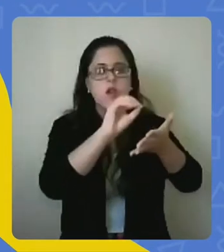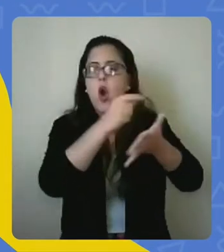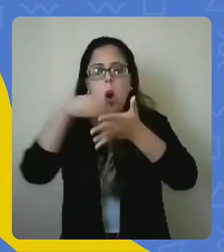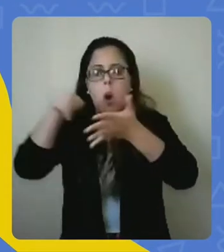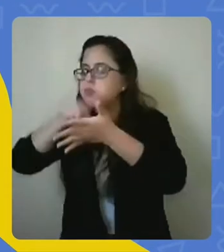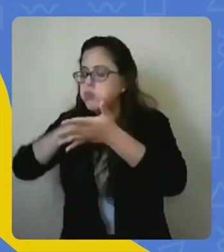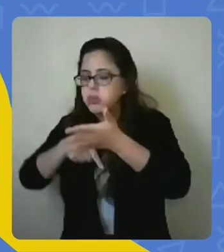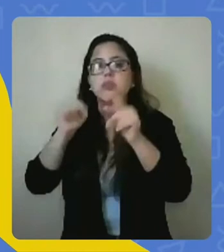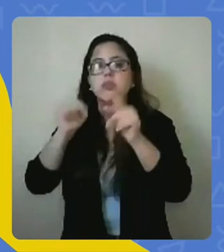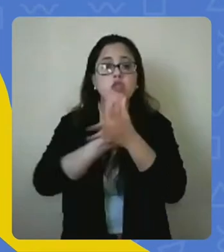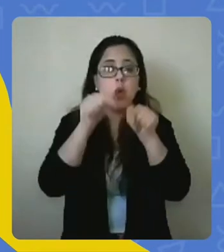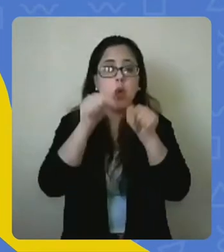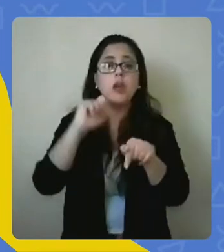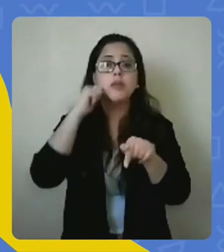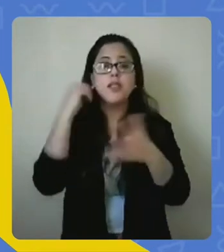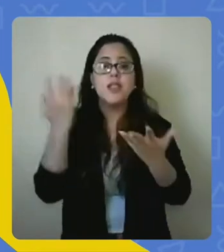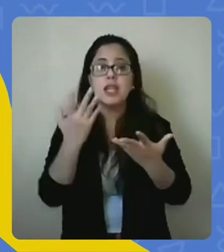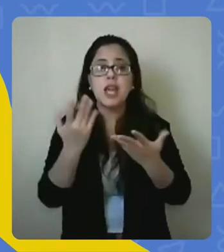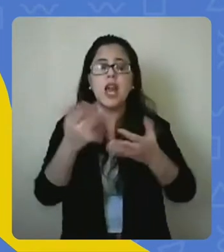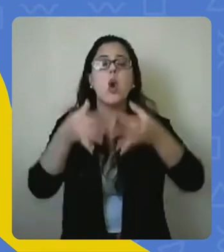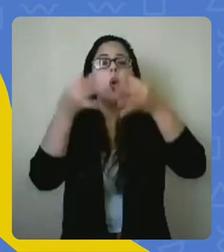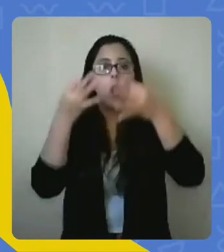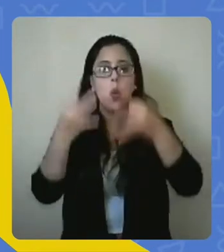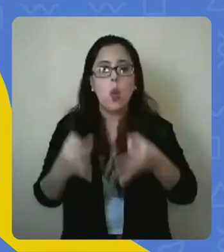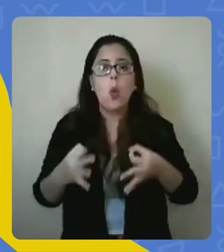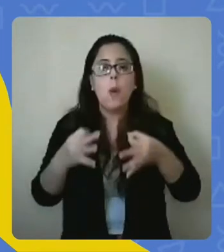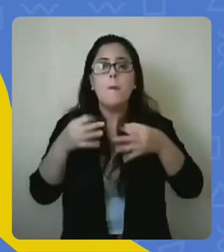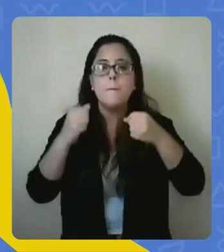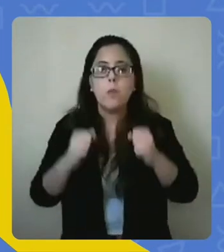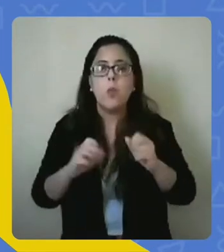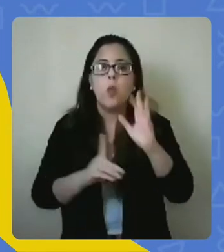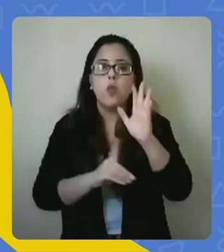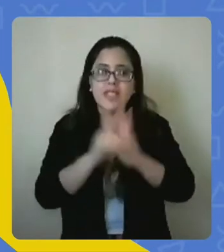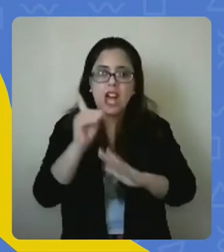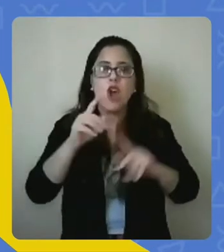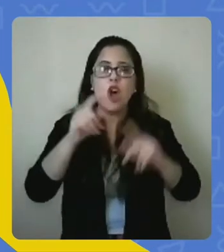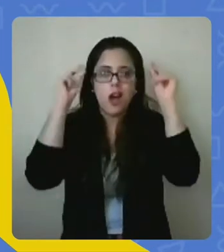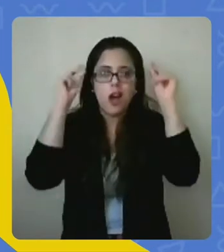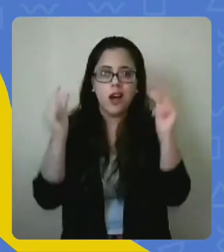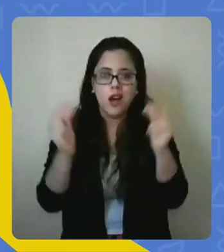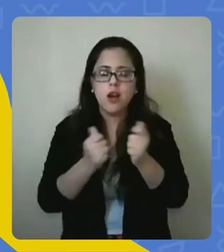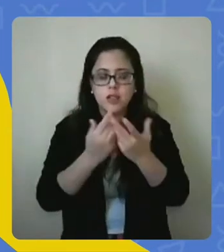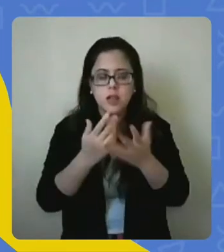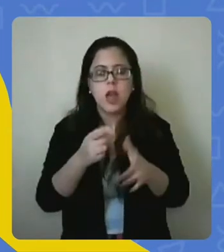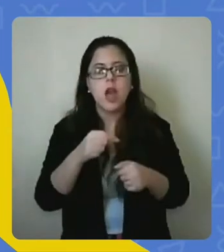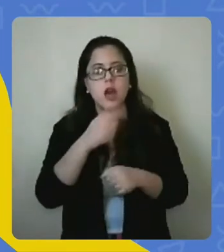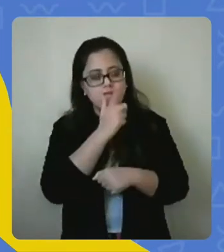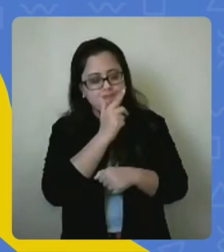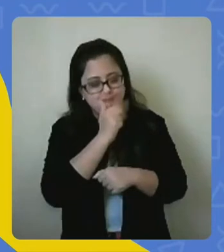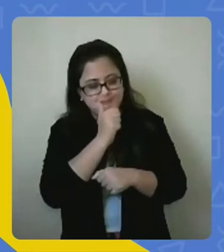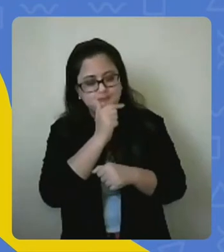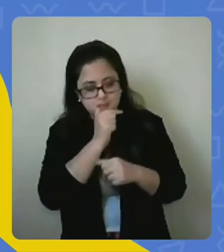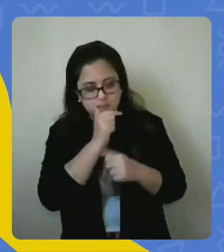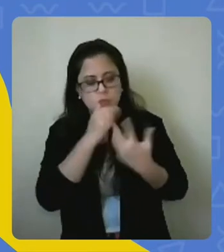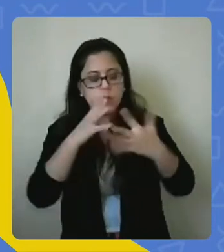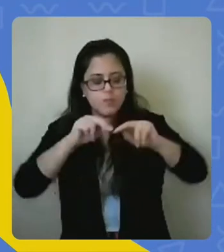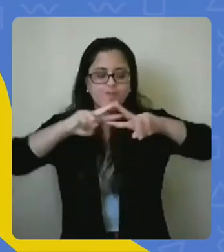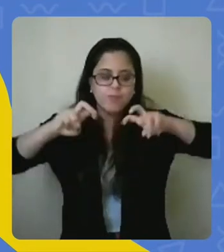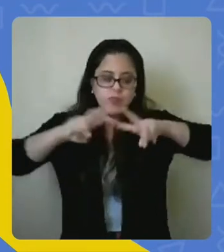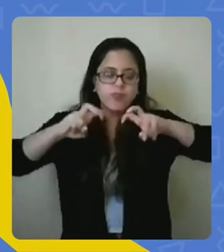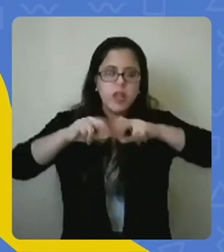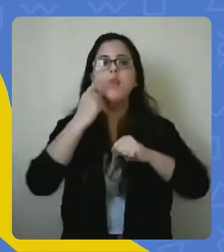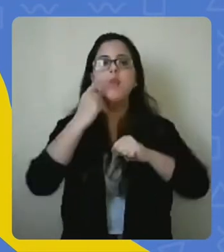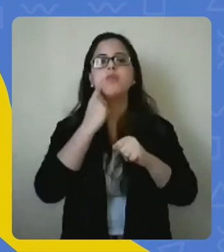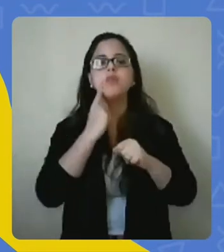lo que genera es justamente que puedan desarrollar esta capacidad de análisis y de ir probando